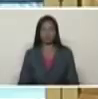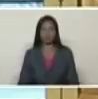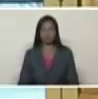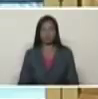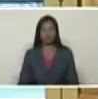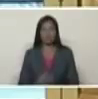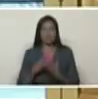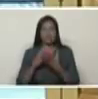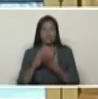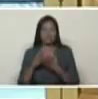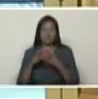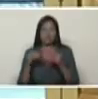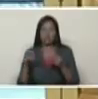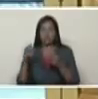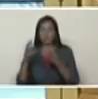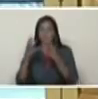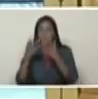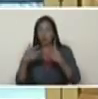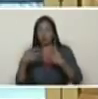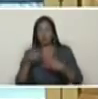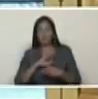priorizar la producción local.